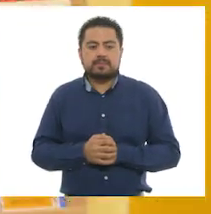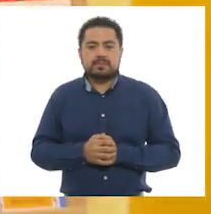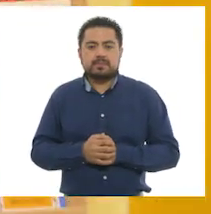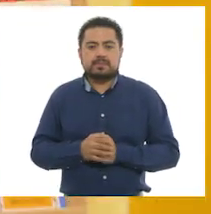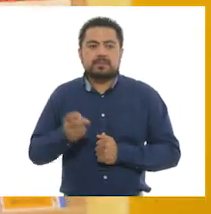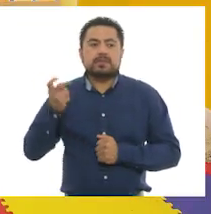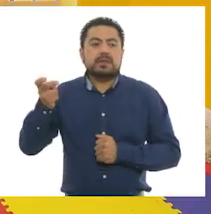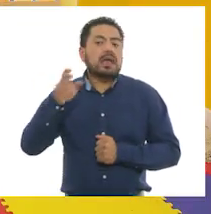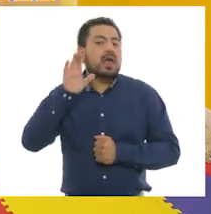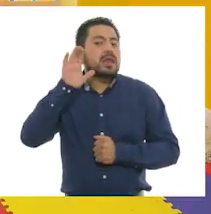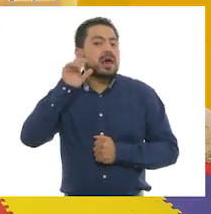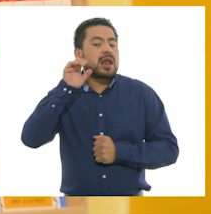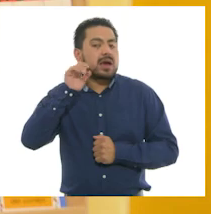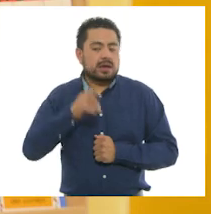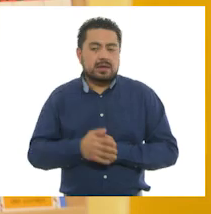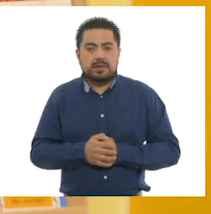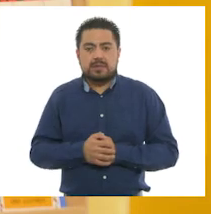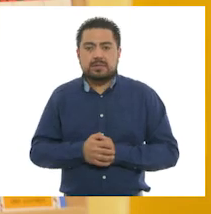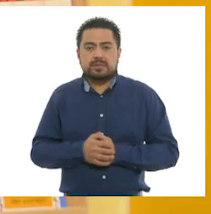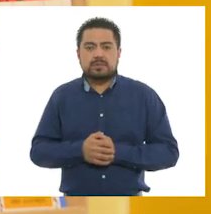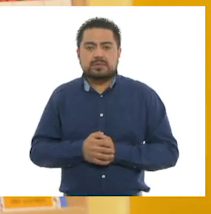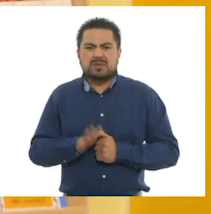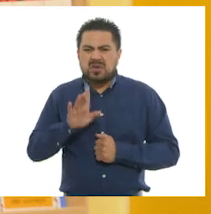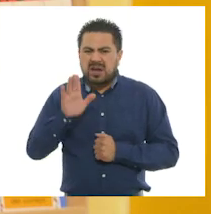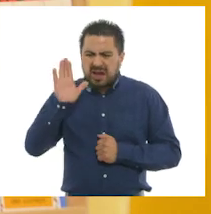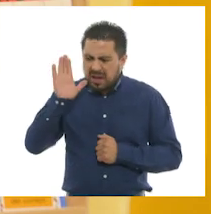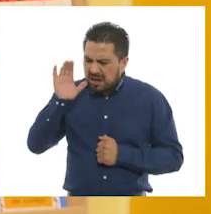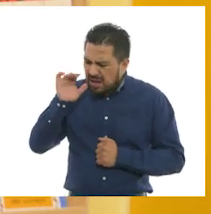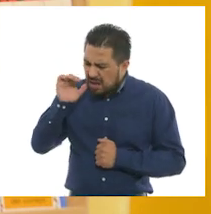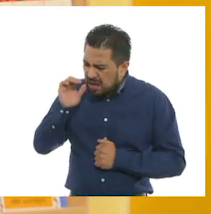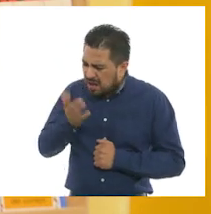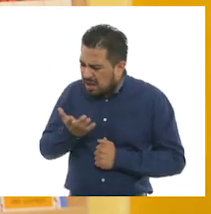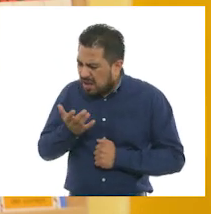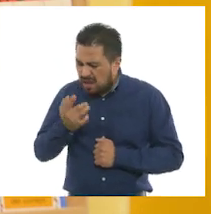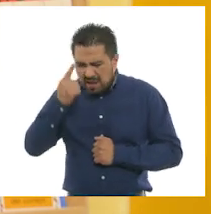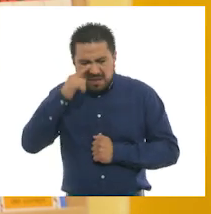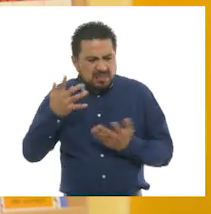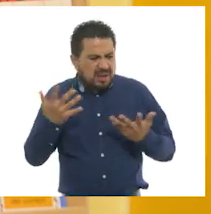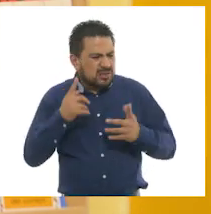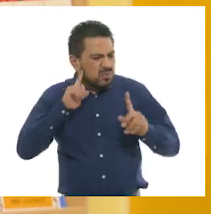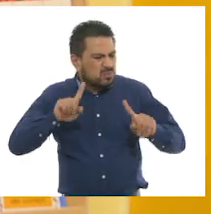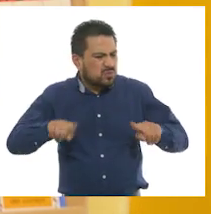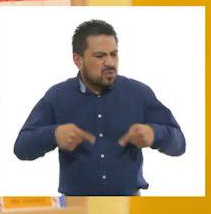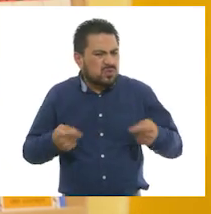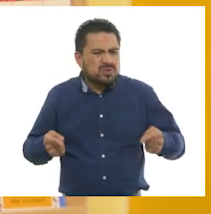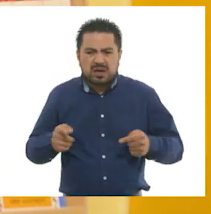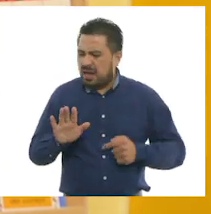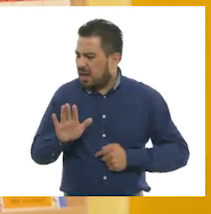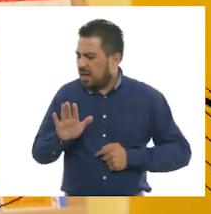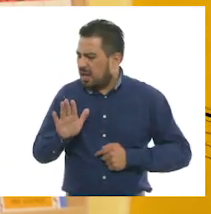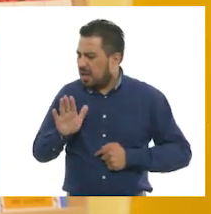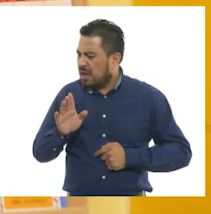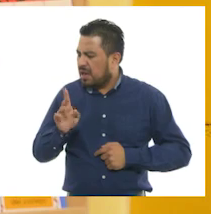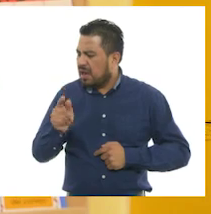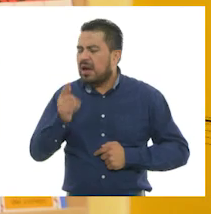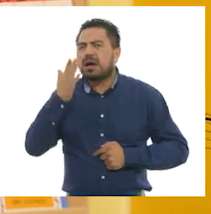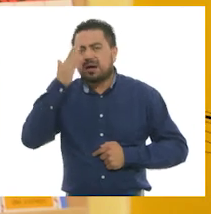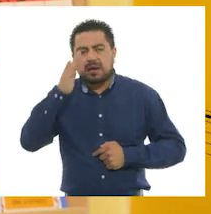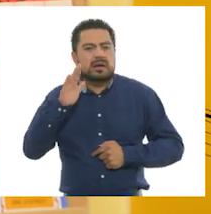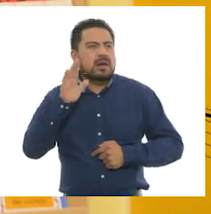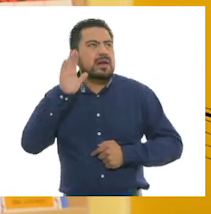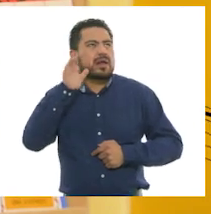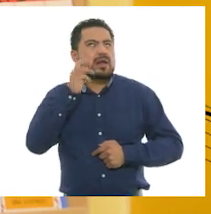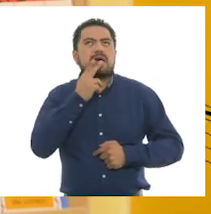Es una naranja. ¿Una naranja? ¿Para hacer música? Ya sé.